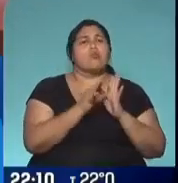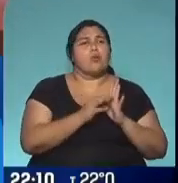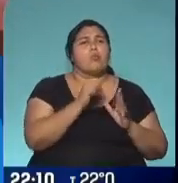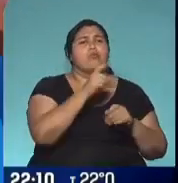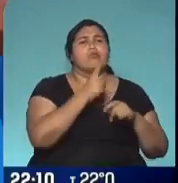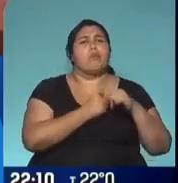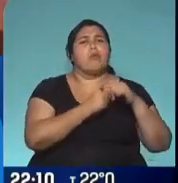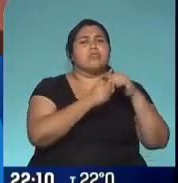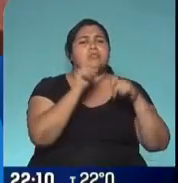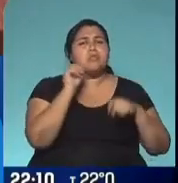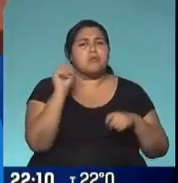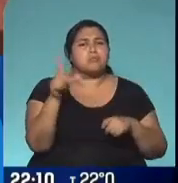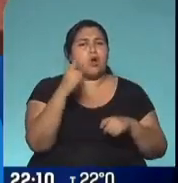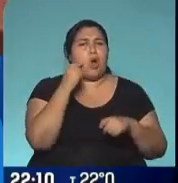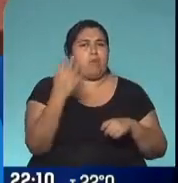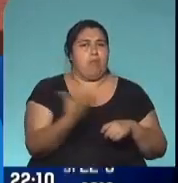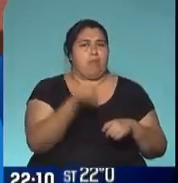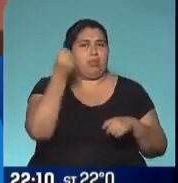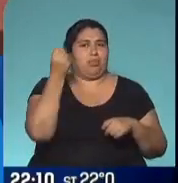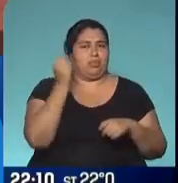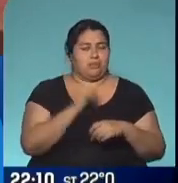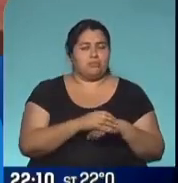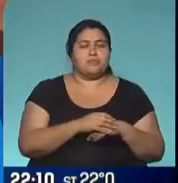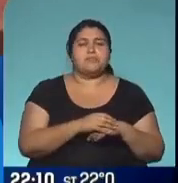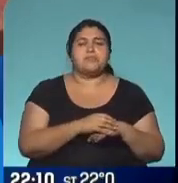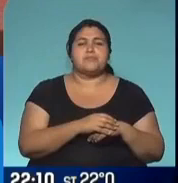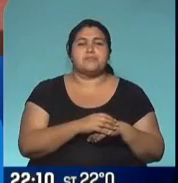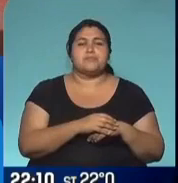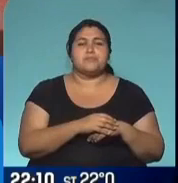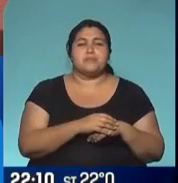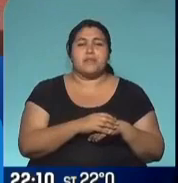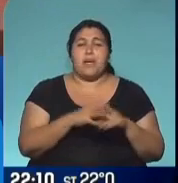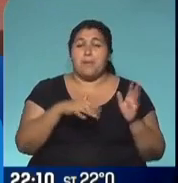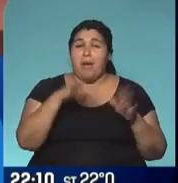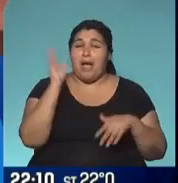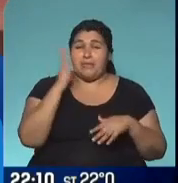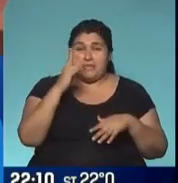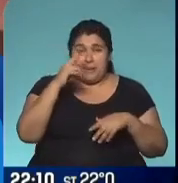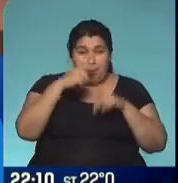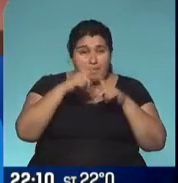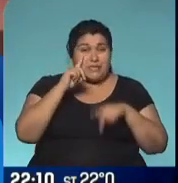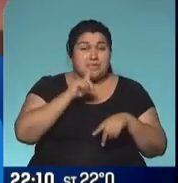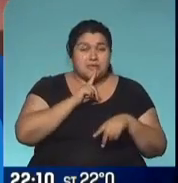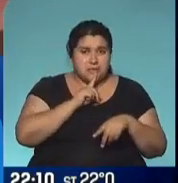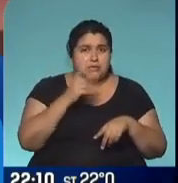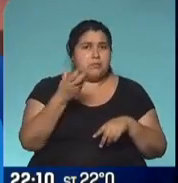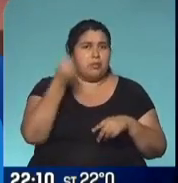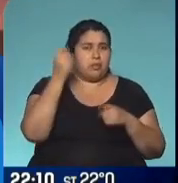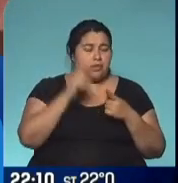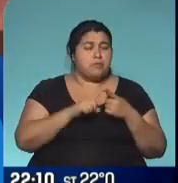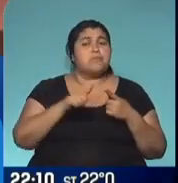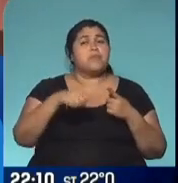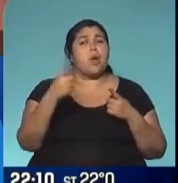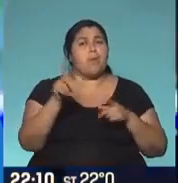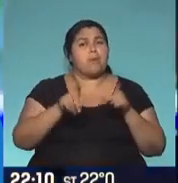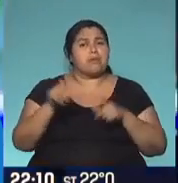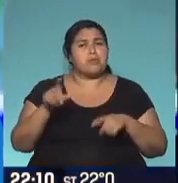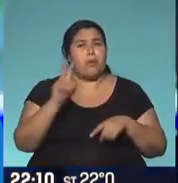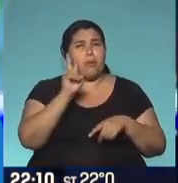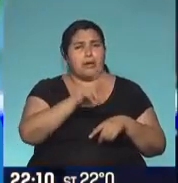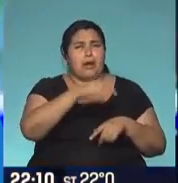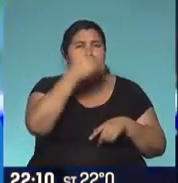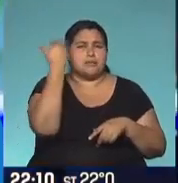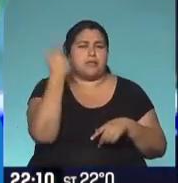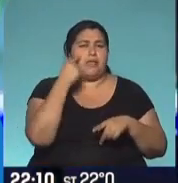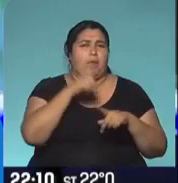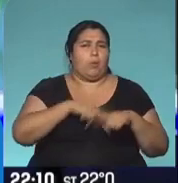Johnson? Entre ellas, el hecho del Brexit mismo y el hecho de que la gente estuviera harta